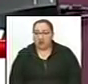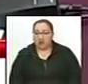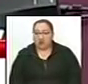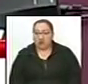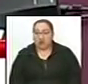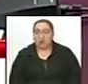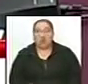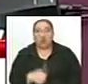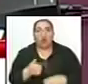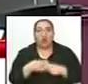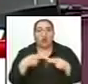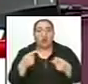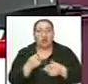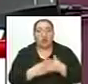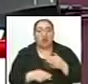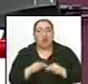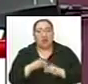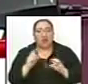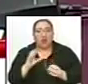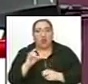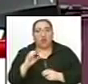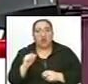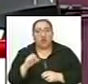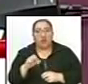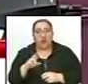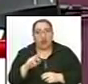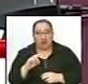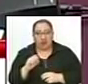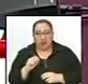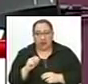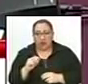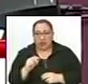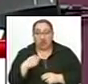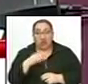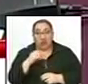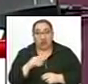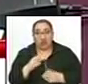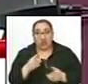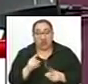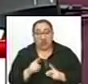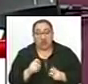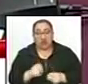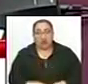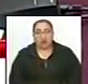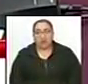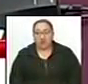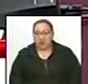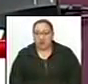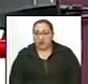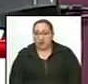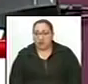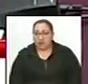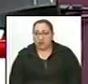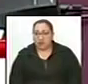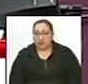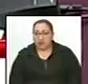Pleno, se ha planteado una cuestión previa. Y por eso quiero llamar la atención que esta es una